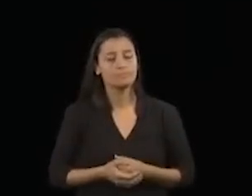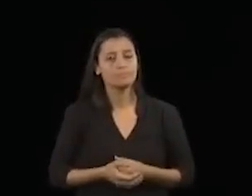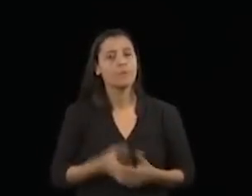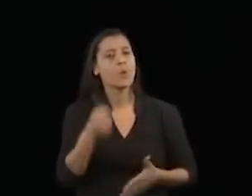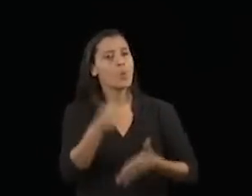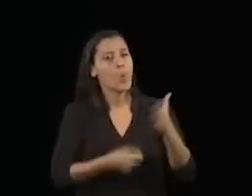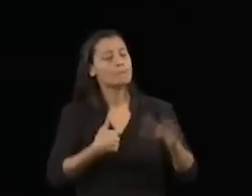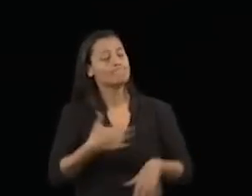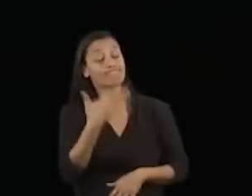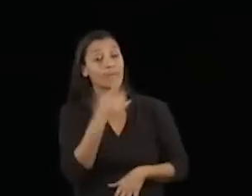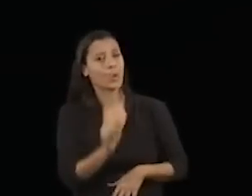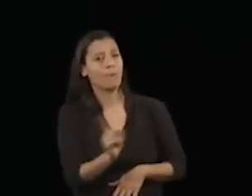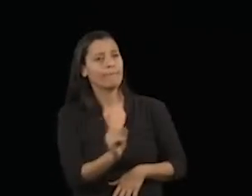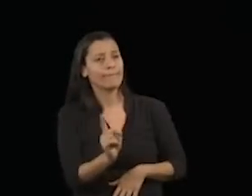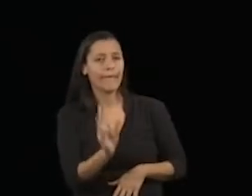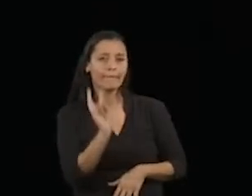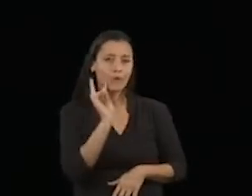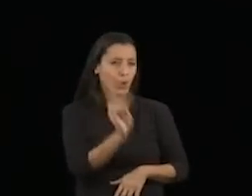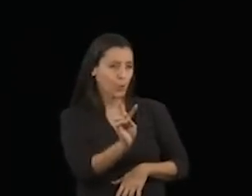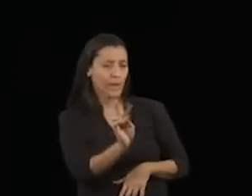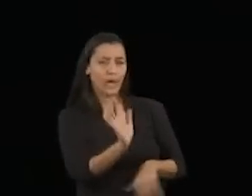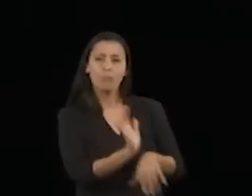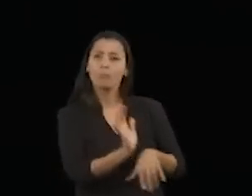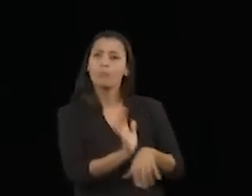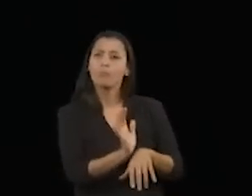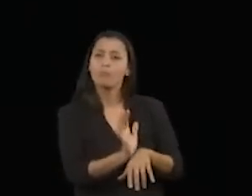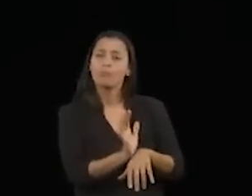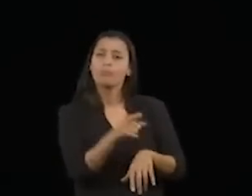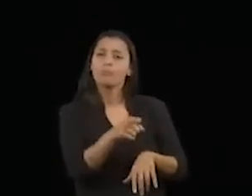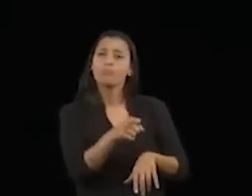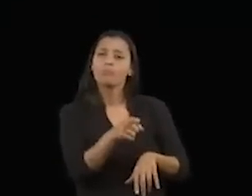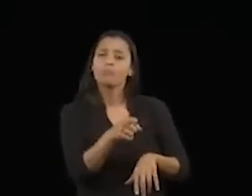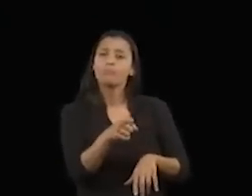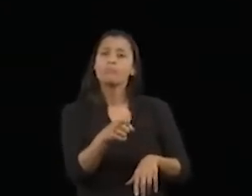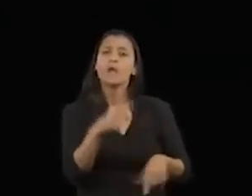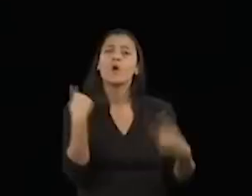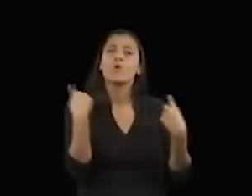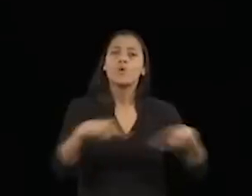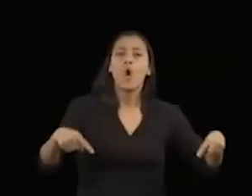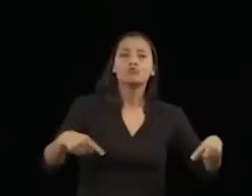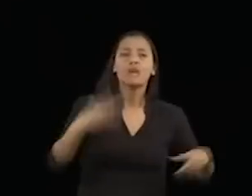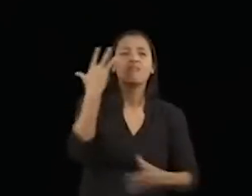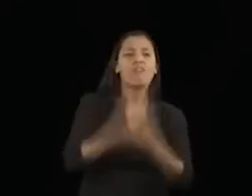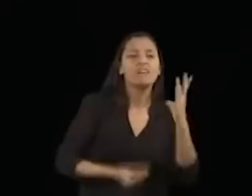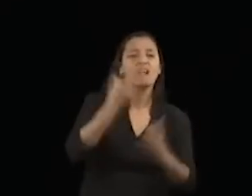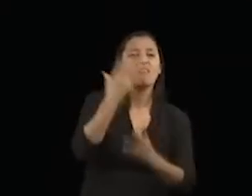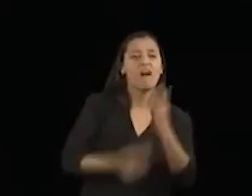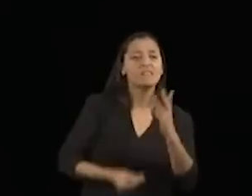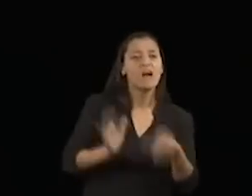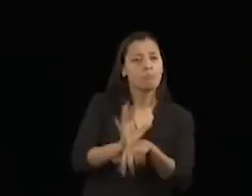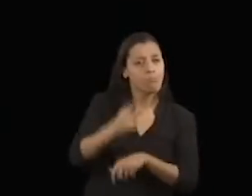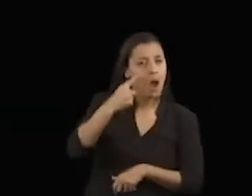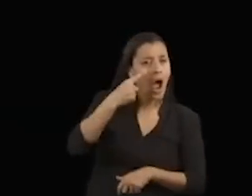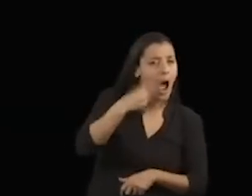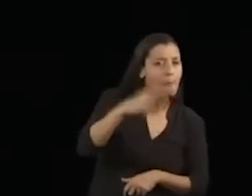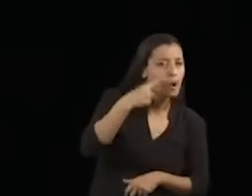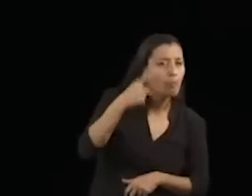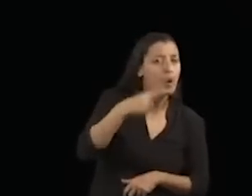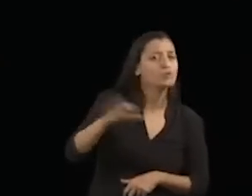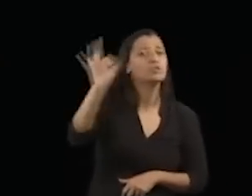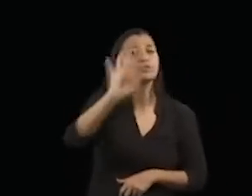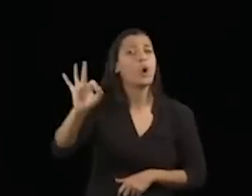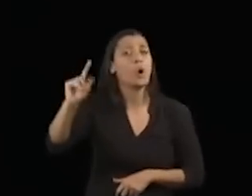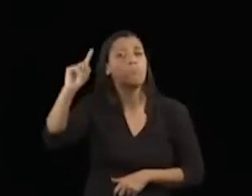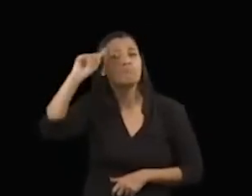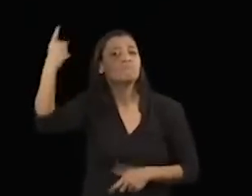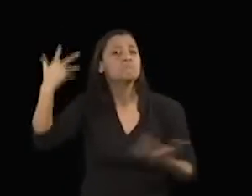comprender si las cosas se las hacen mal, de modo malintencionado, o las hacen